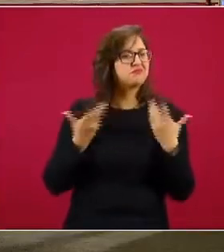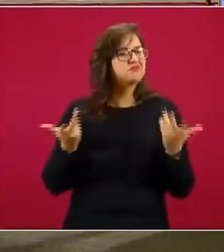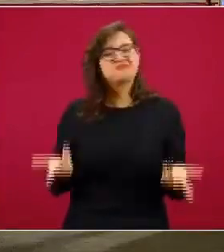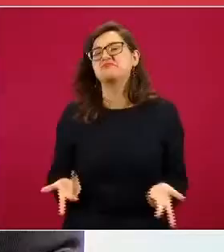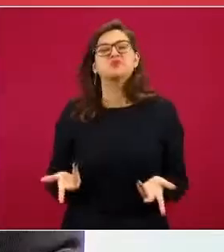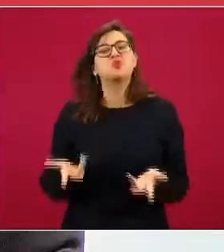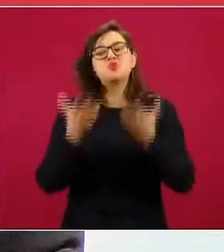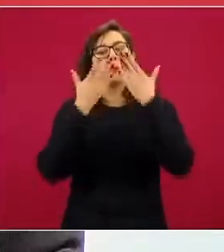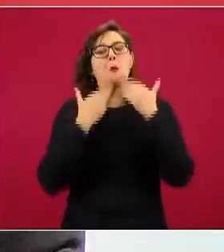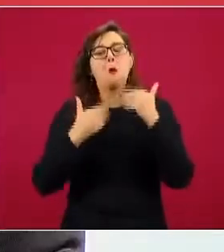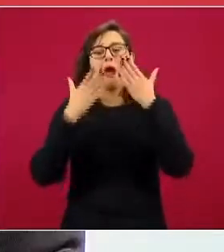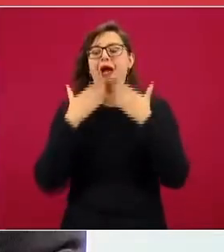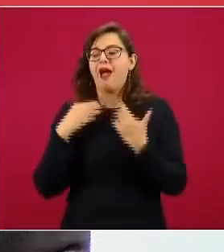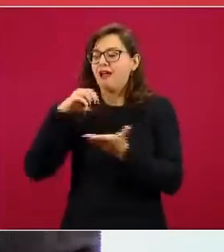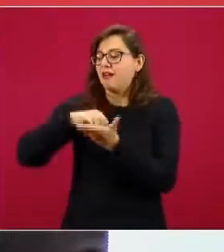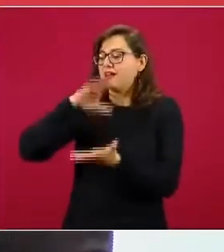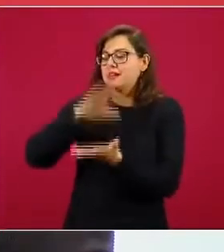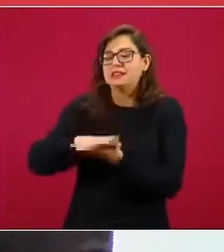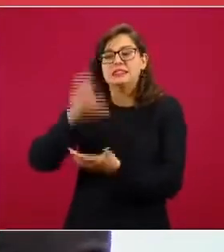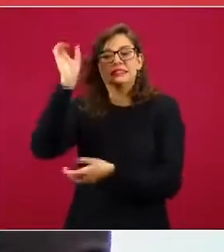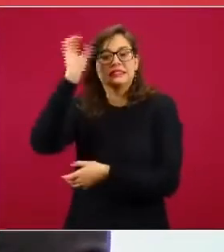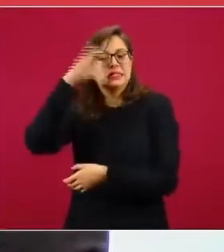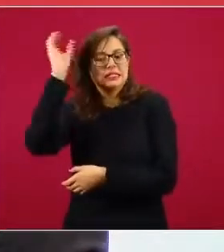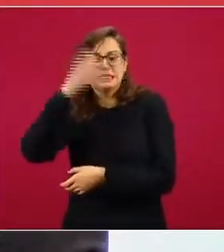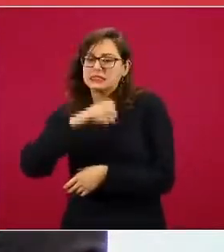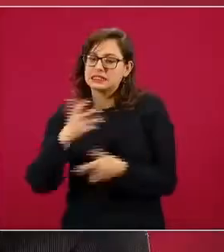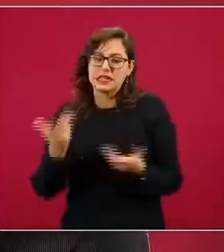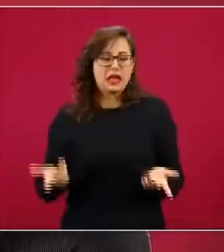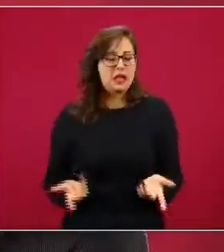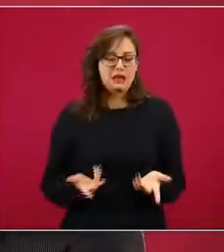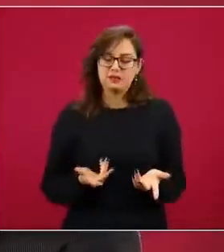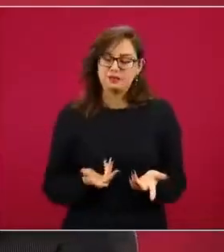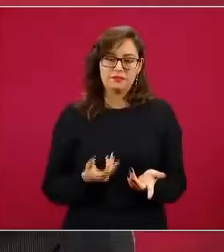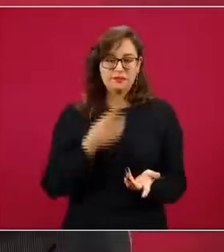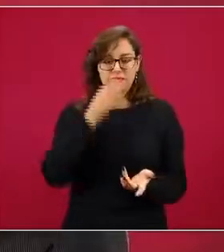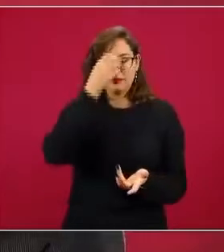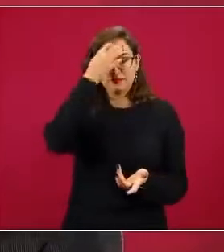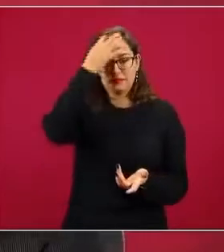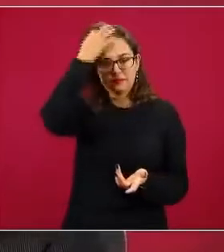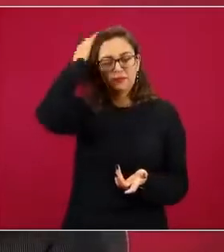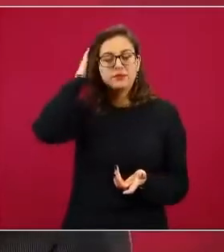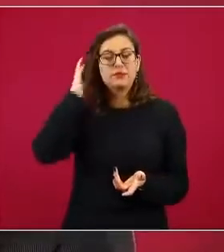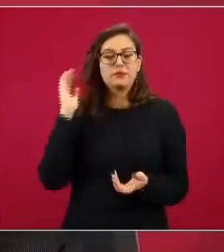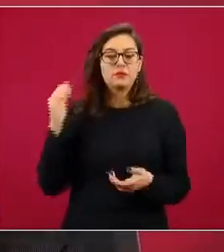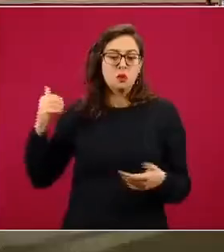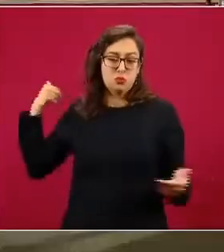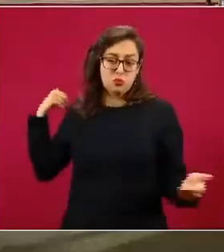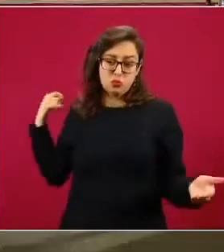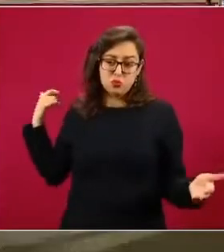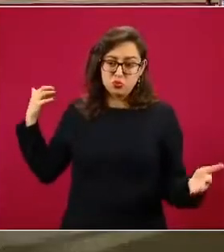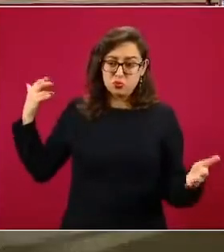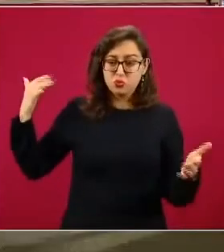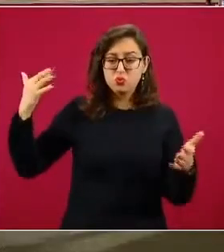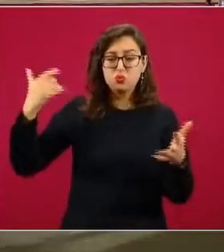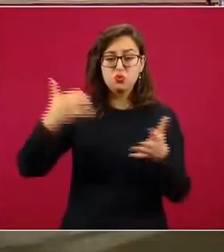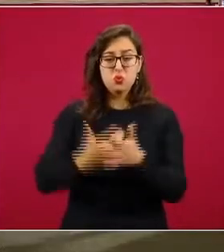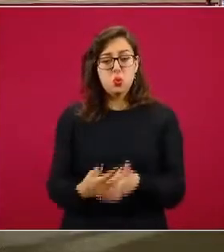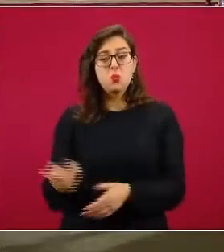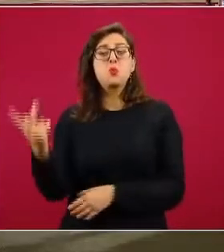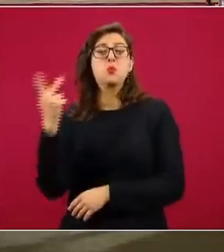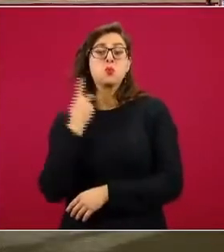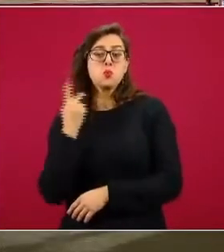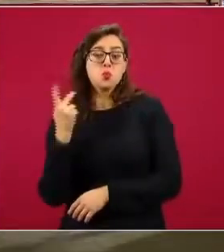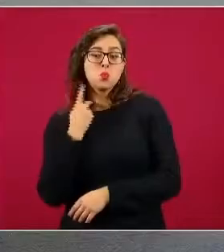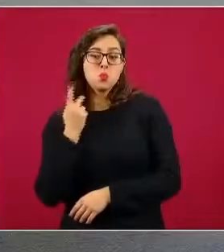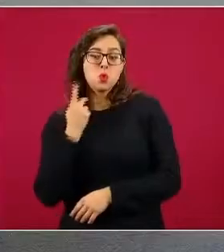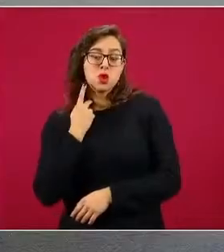fundamentada científicamente. Es una larga tradición, más política que científica. Por larga